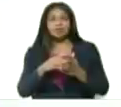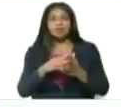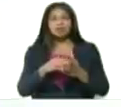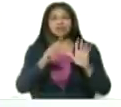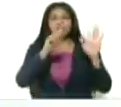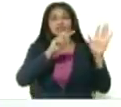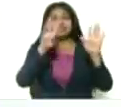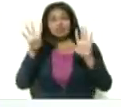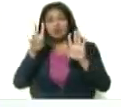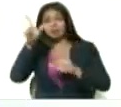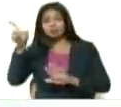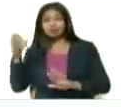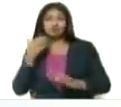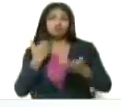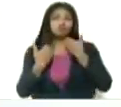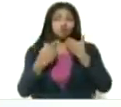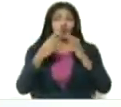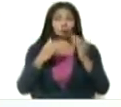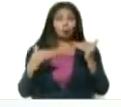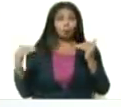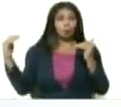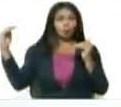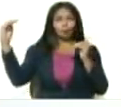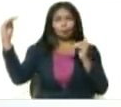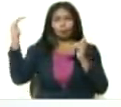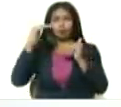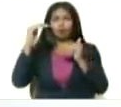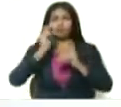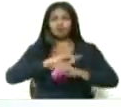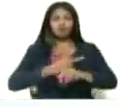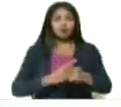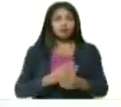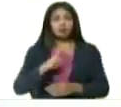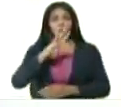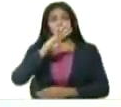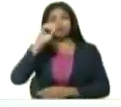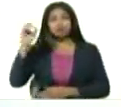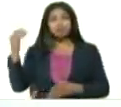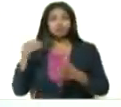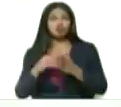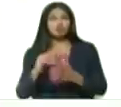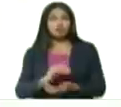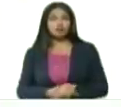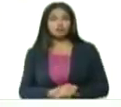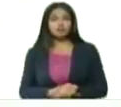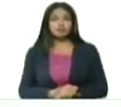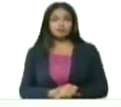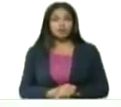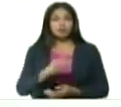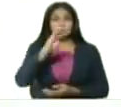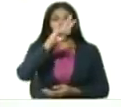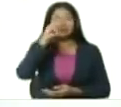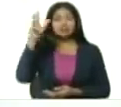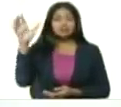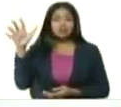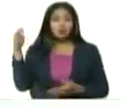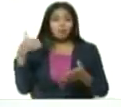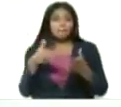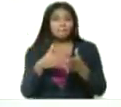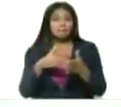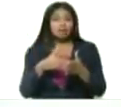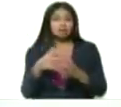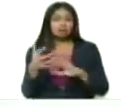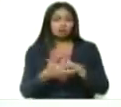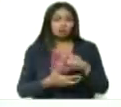425.469. Hoy en la mañana superaron la barrera de los 400.000 y ya van por 425.000. Una